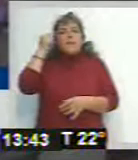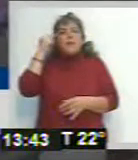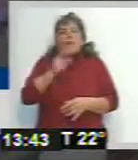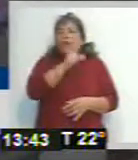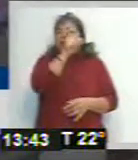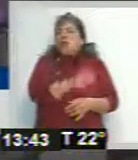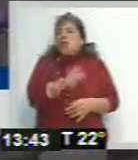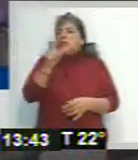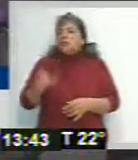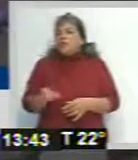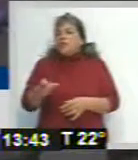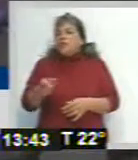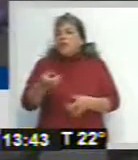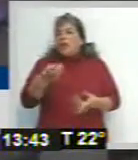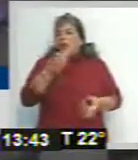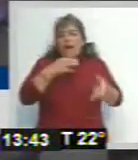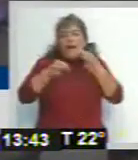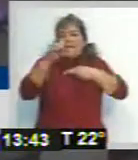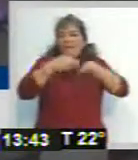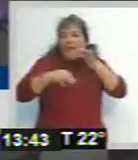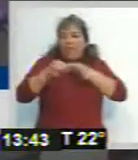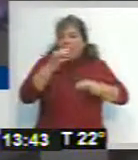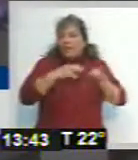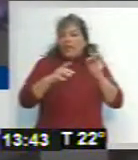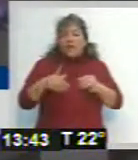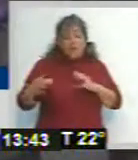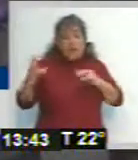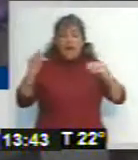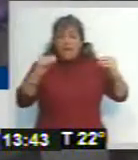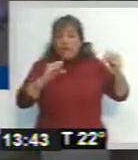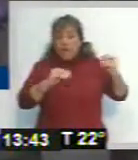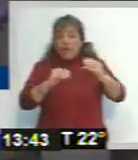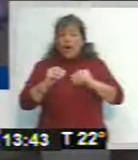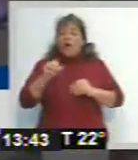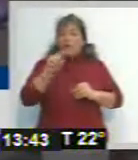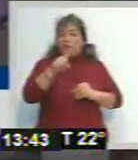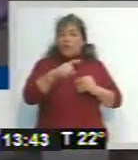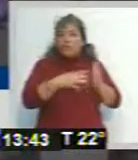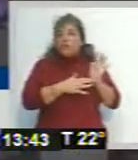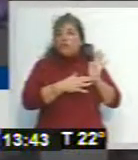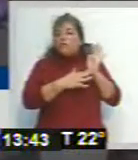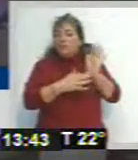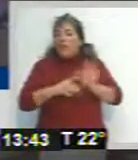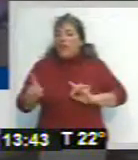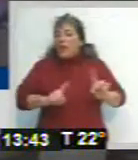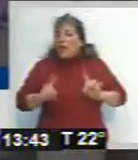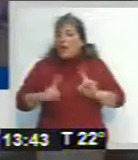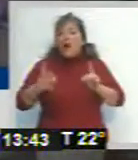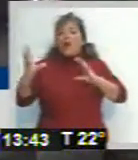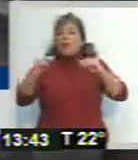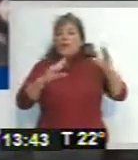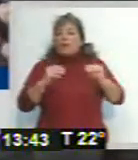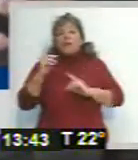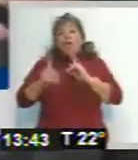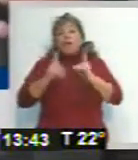gente que tiene comercios de comestibles y hablar con su representante y ver qué se puede hacer, a ver si pueden encontrar una